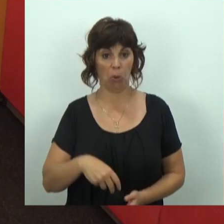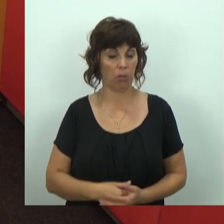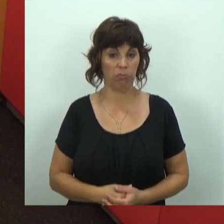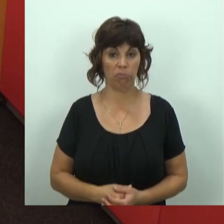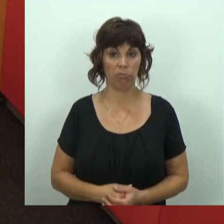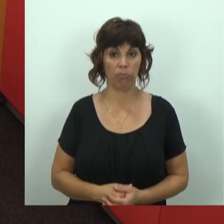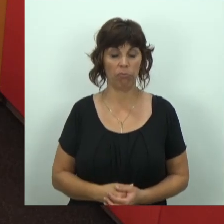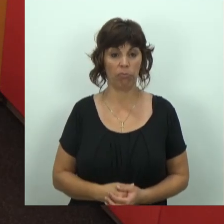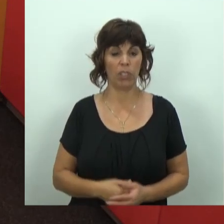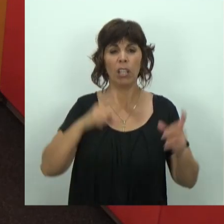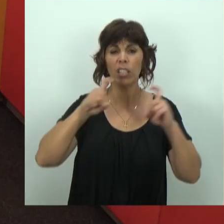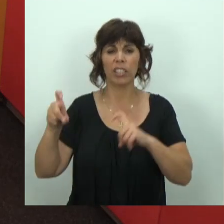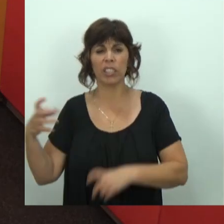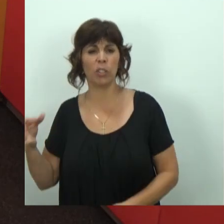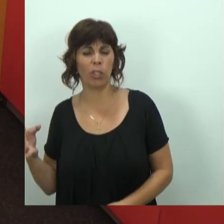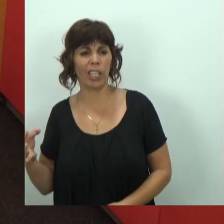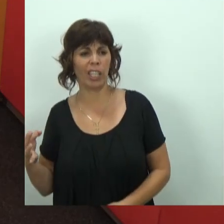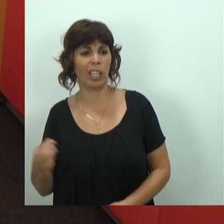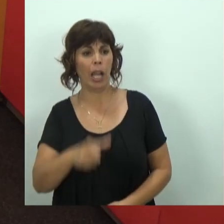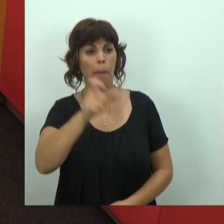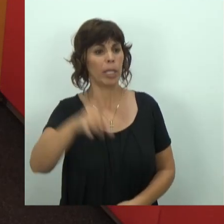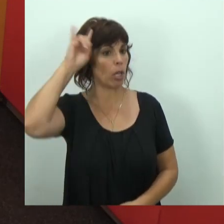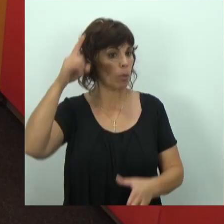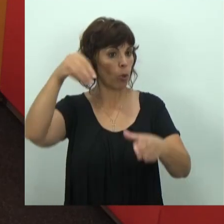Tampoco le enseñó a echar demonios fuera.